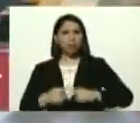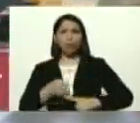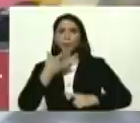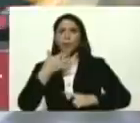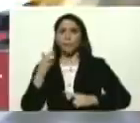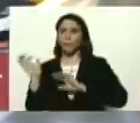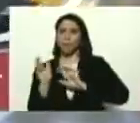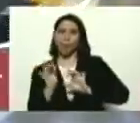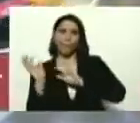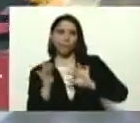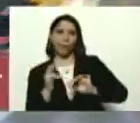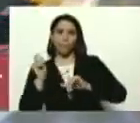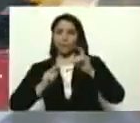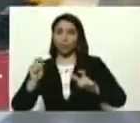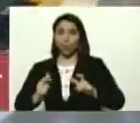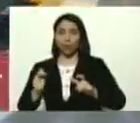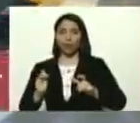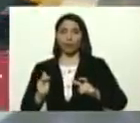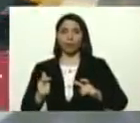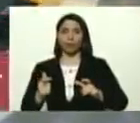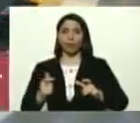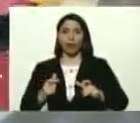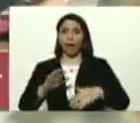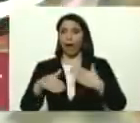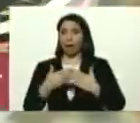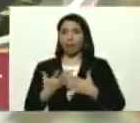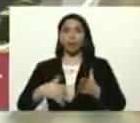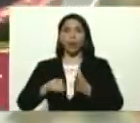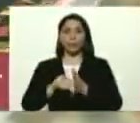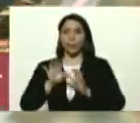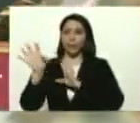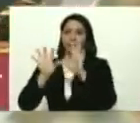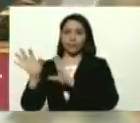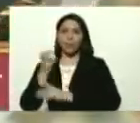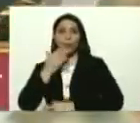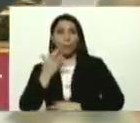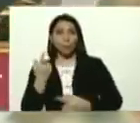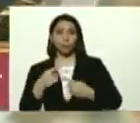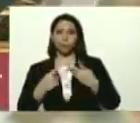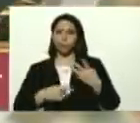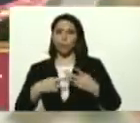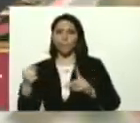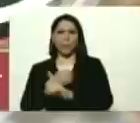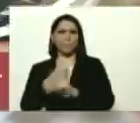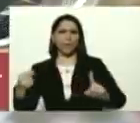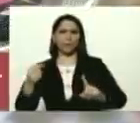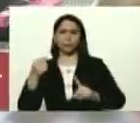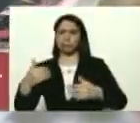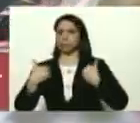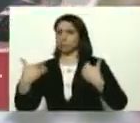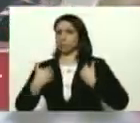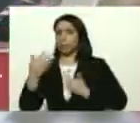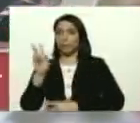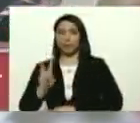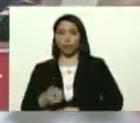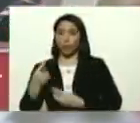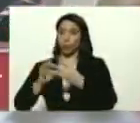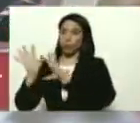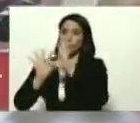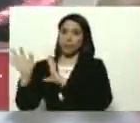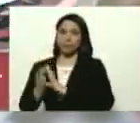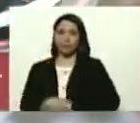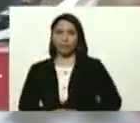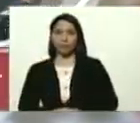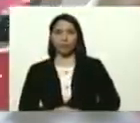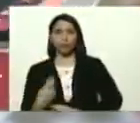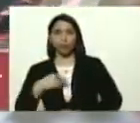retorno de sus connacionales a sus países. Entre otras cosas, por el maltrato que están sufriendo los venezolanos, que